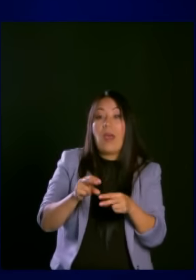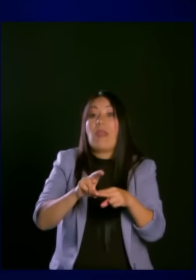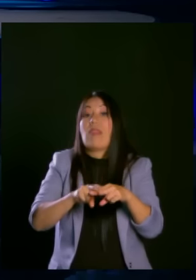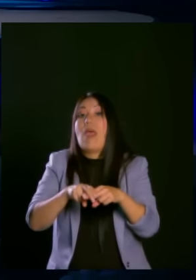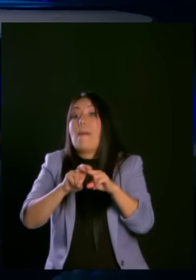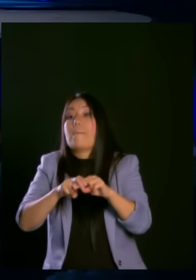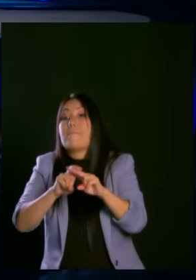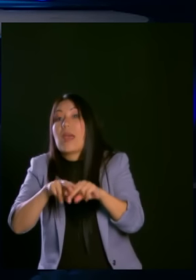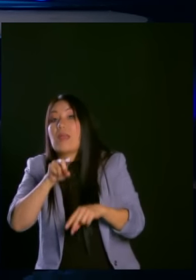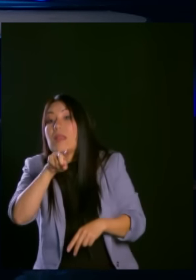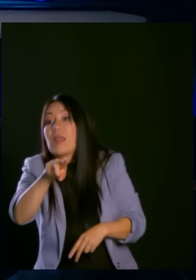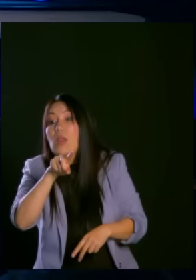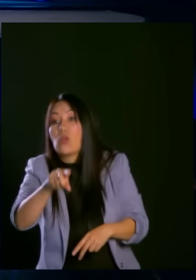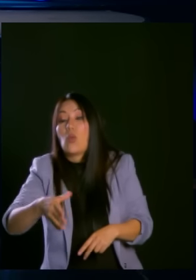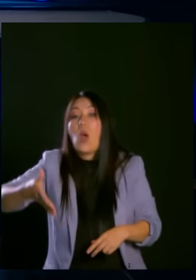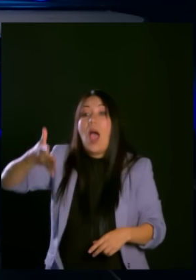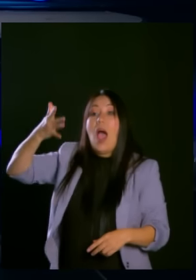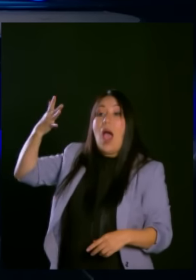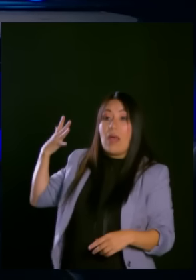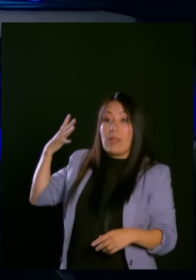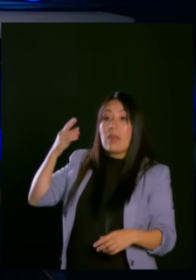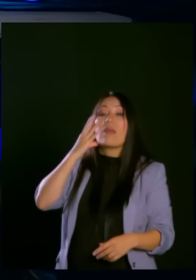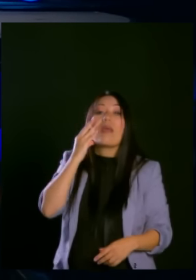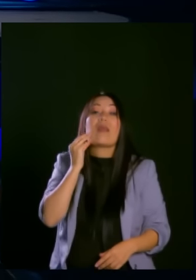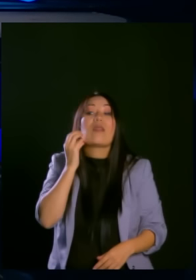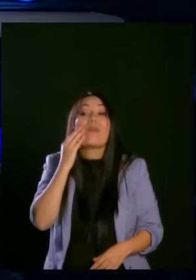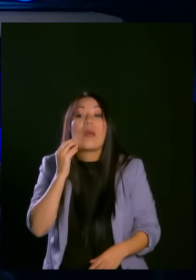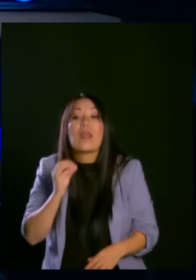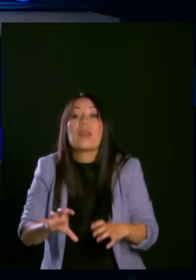fe que hiciste donde triunfaste?